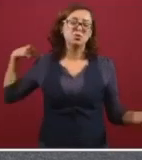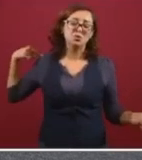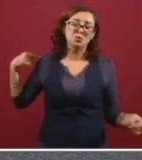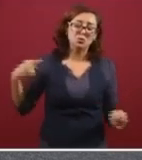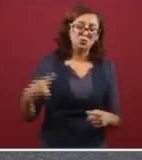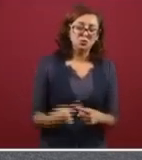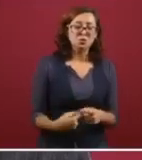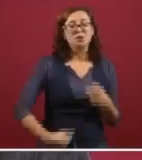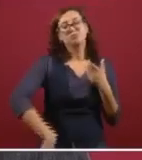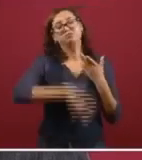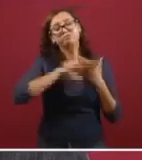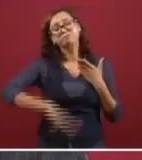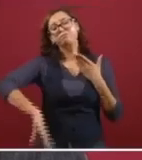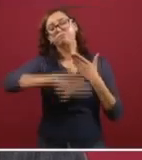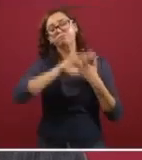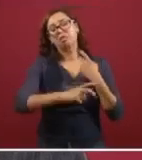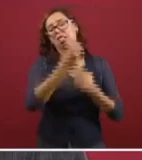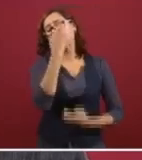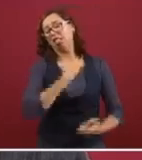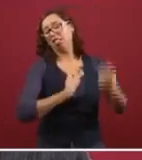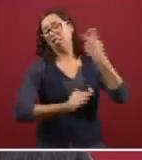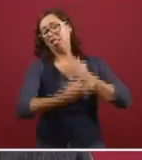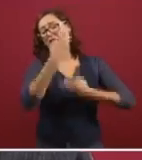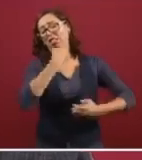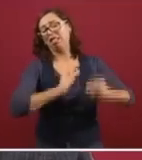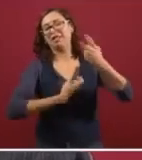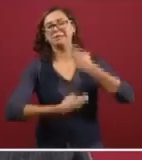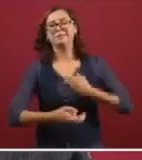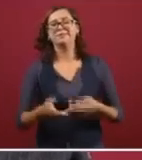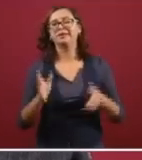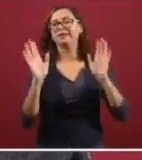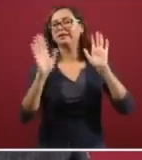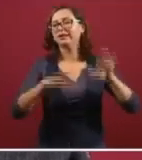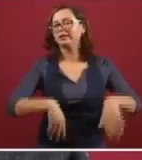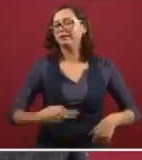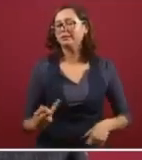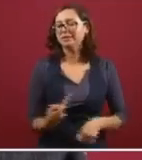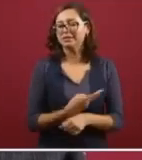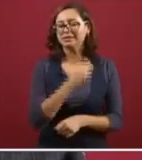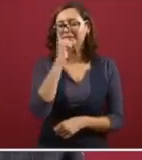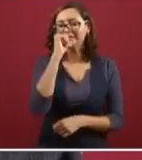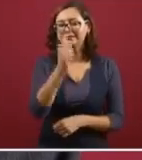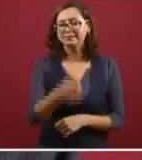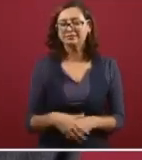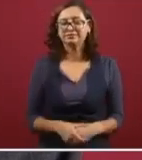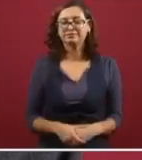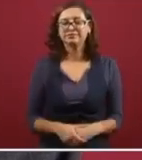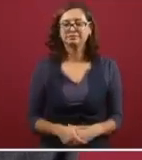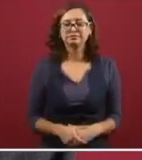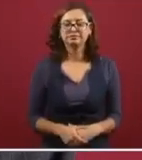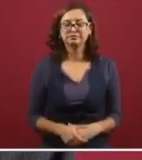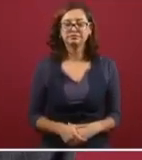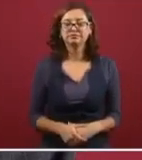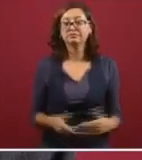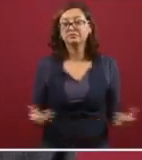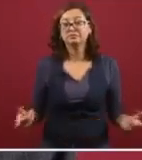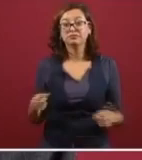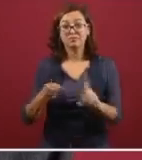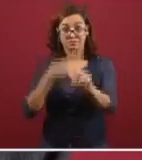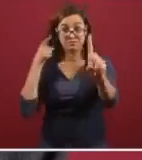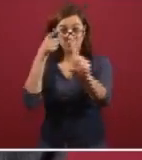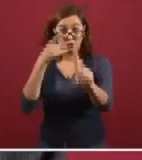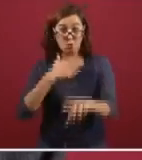Entonces, no pasa nada. Y además, cuando uno lucha por una causa